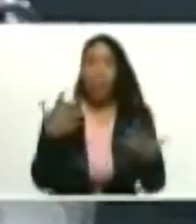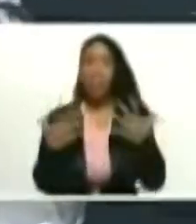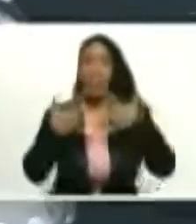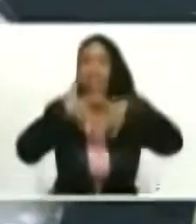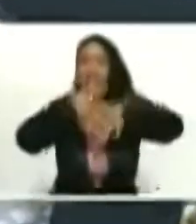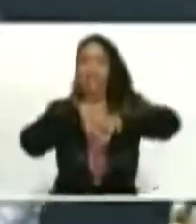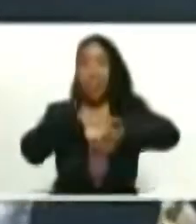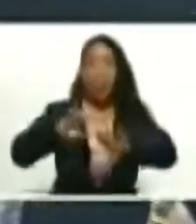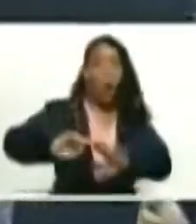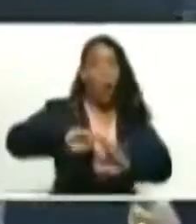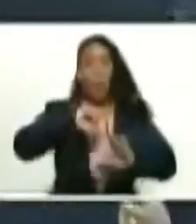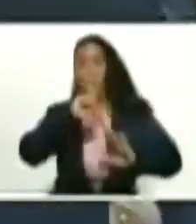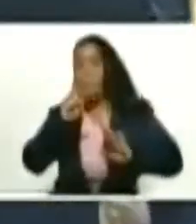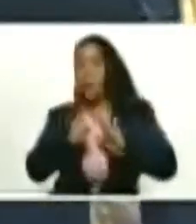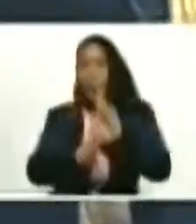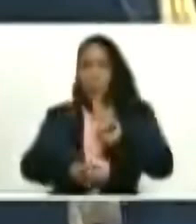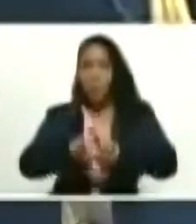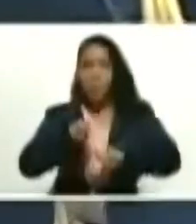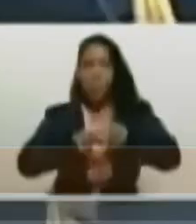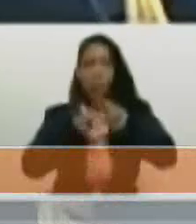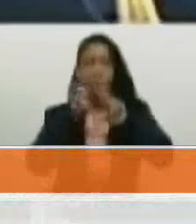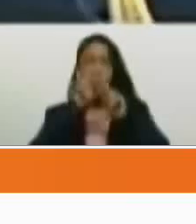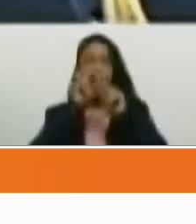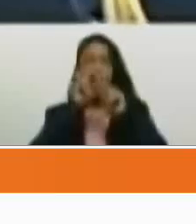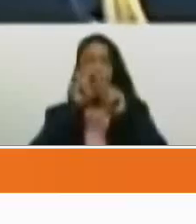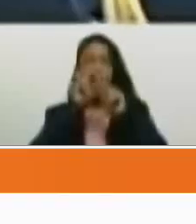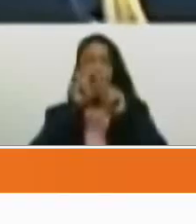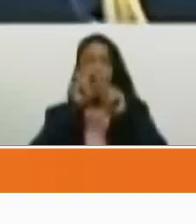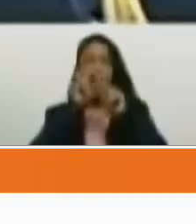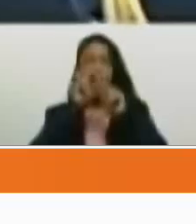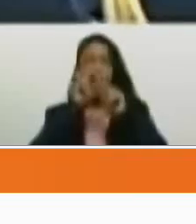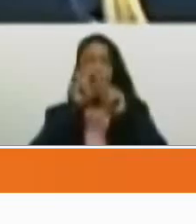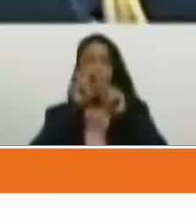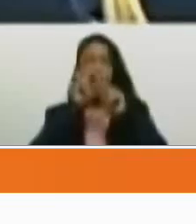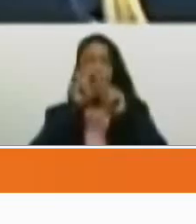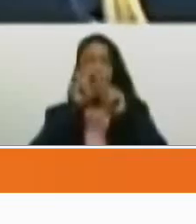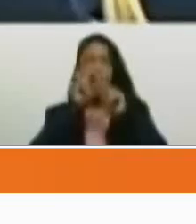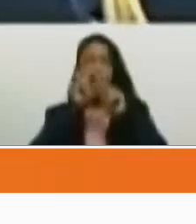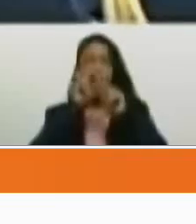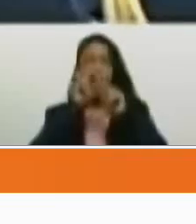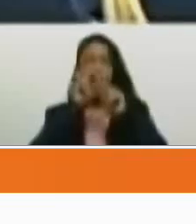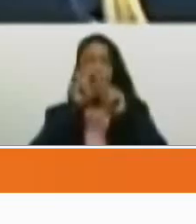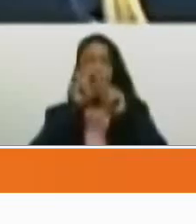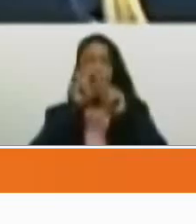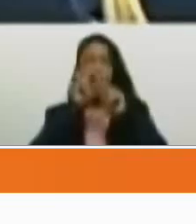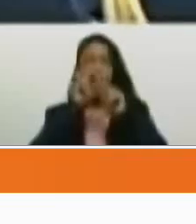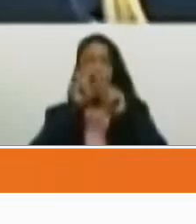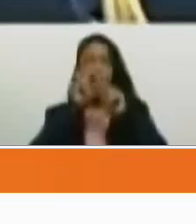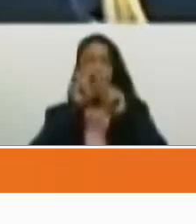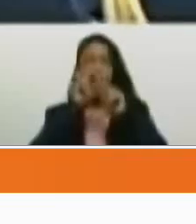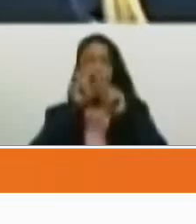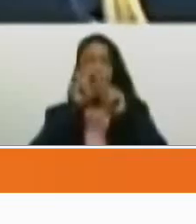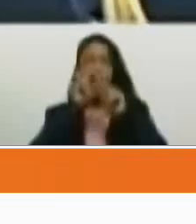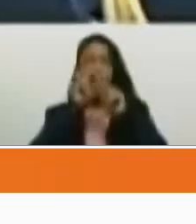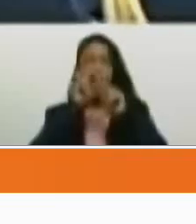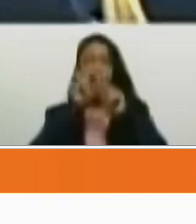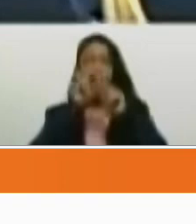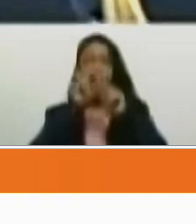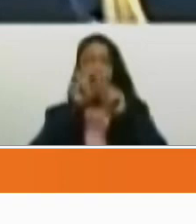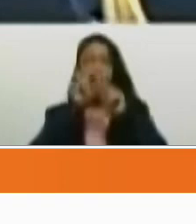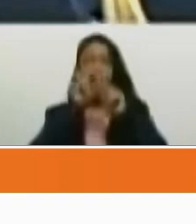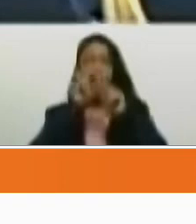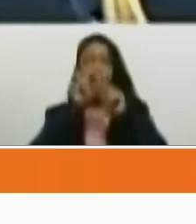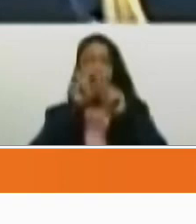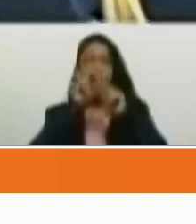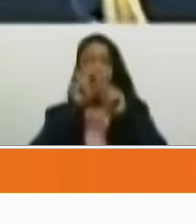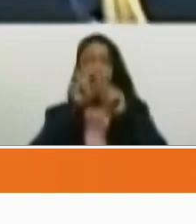complementariedad, construir asociaciones. Venga, venga, venga. En la necesidad de la complementariedad. ¿Qué ha dicho Tarek